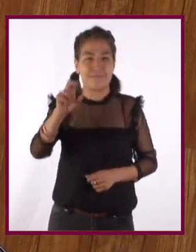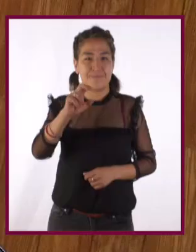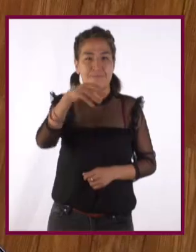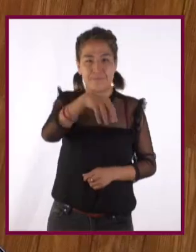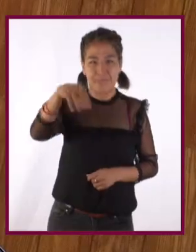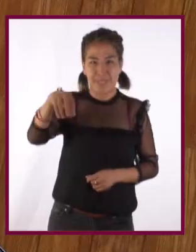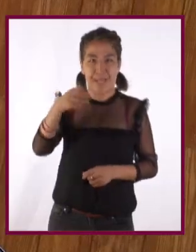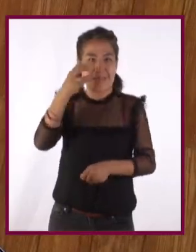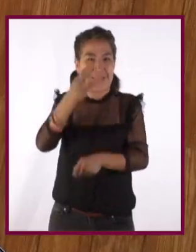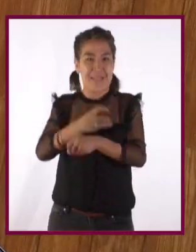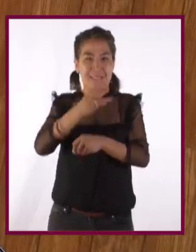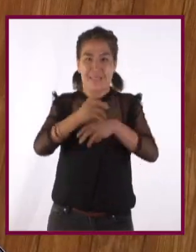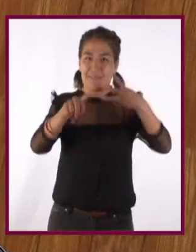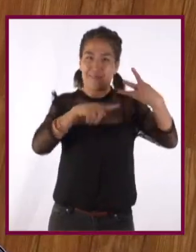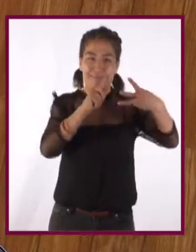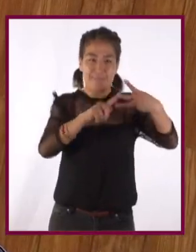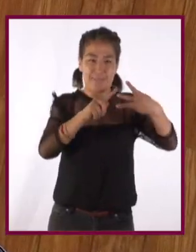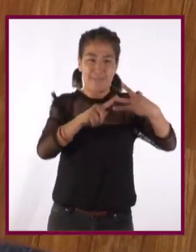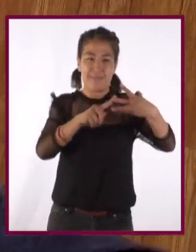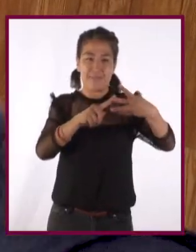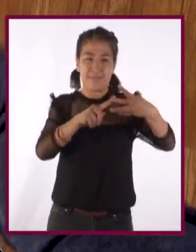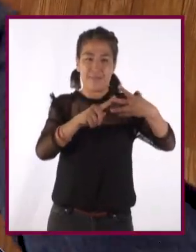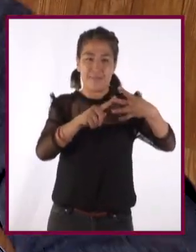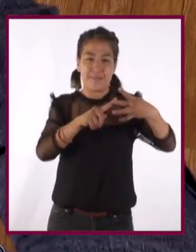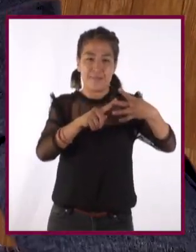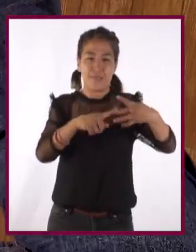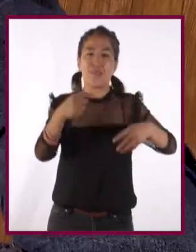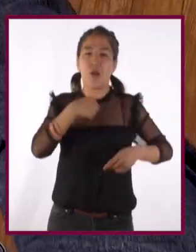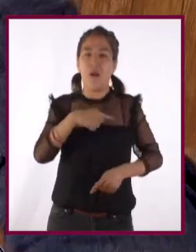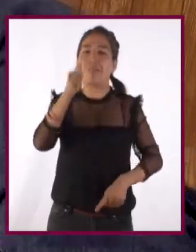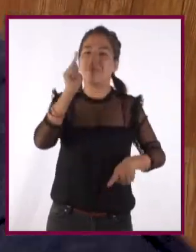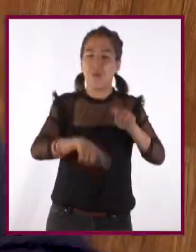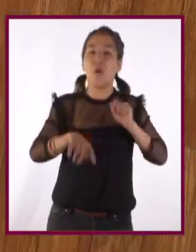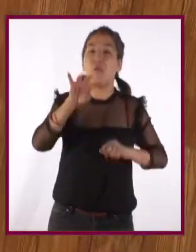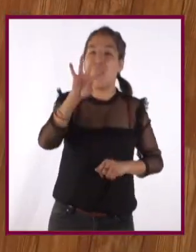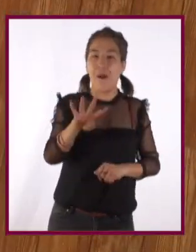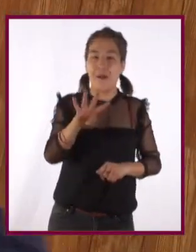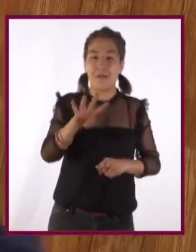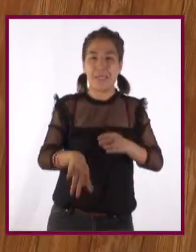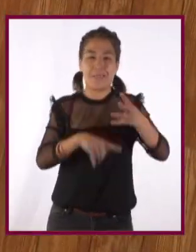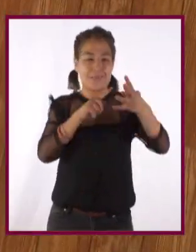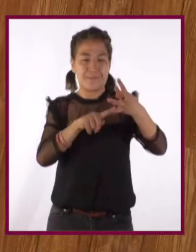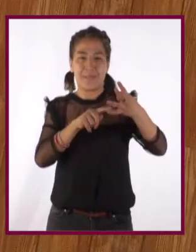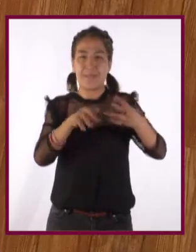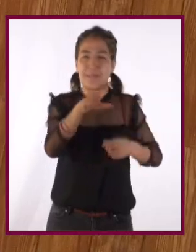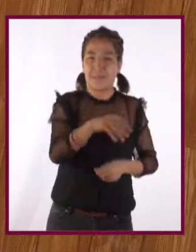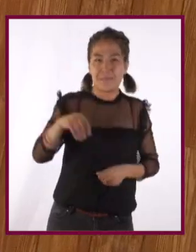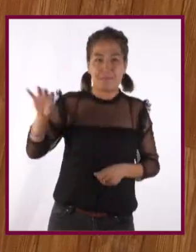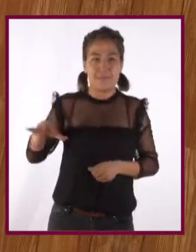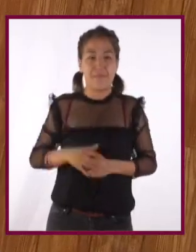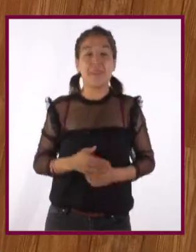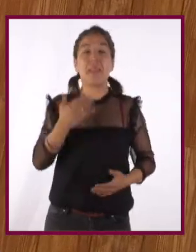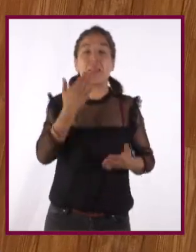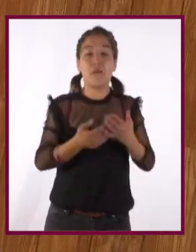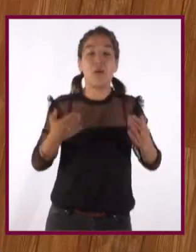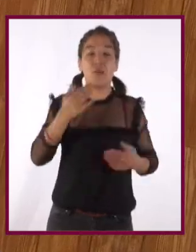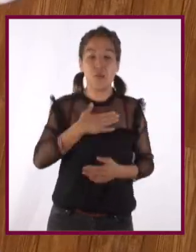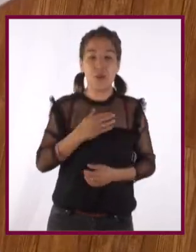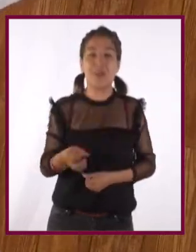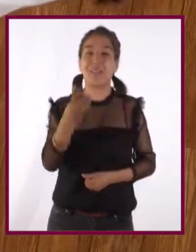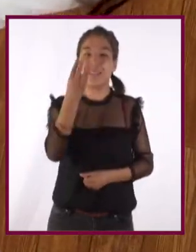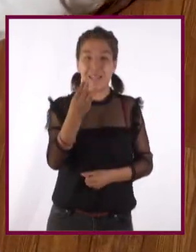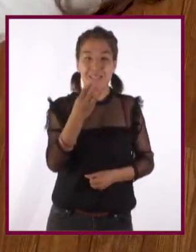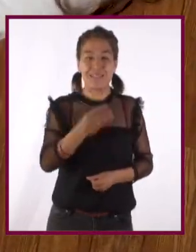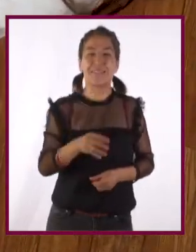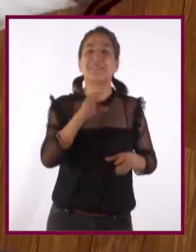fila. Y yo voy a quitar las 4 fichas de la cuarta fila. Muy bien. Ahora yo voy a